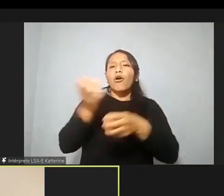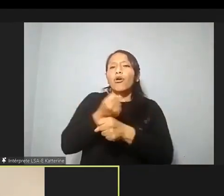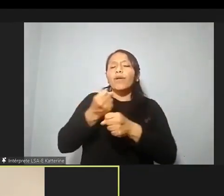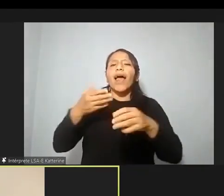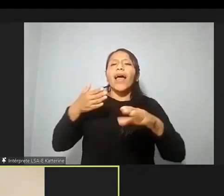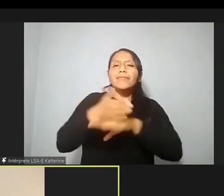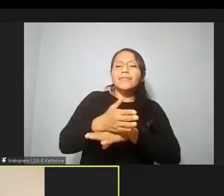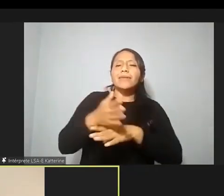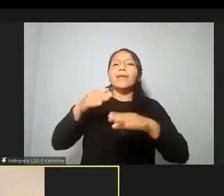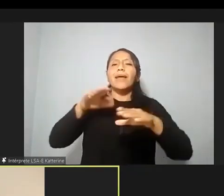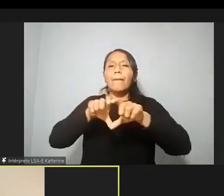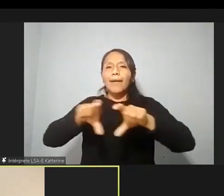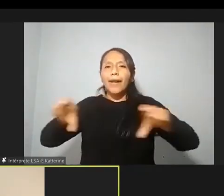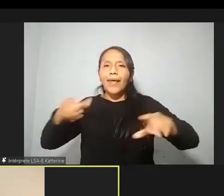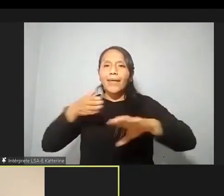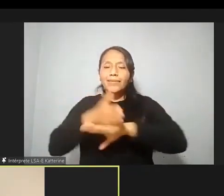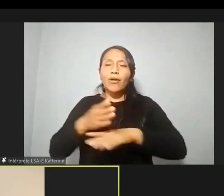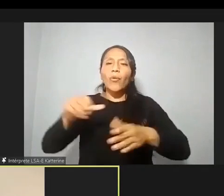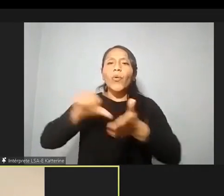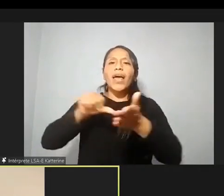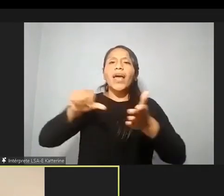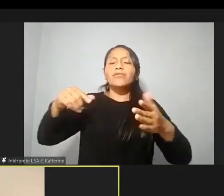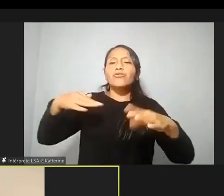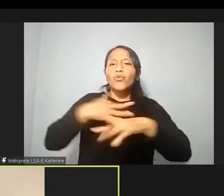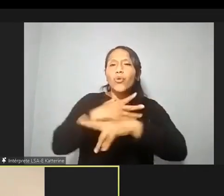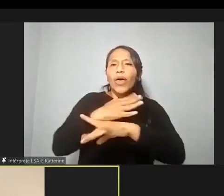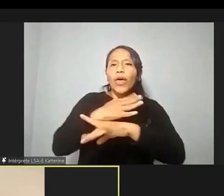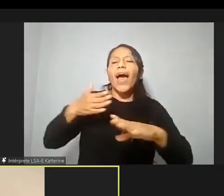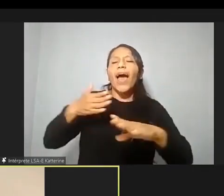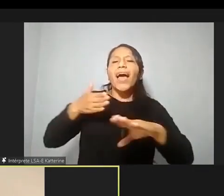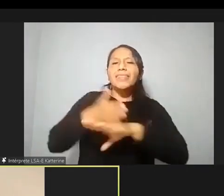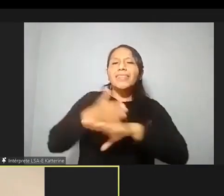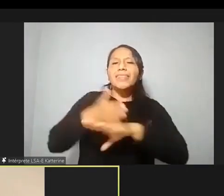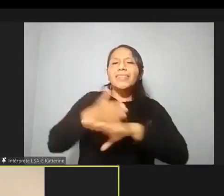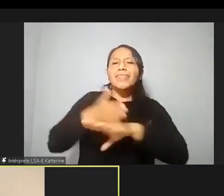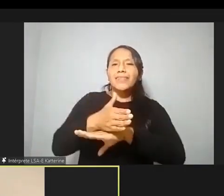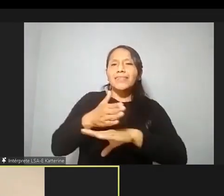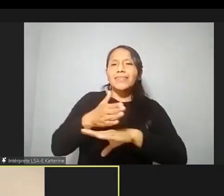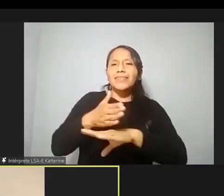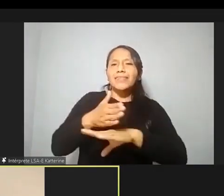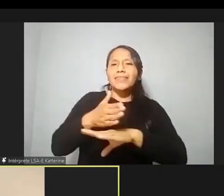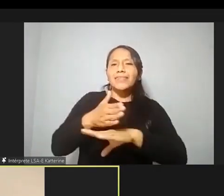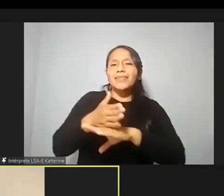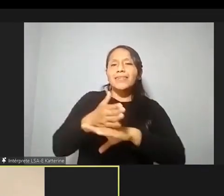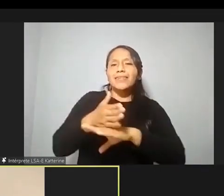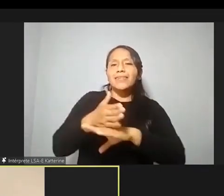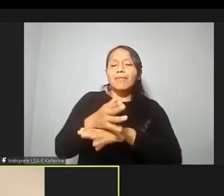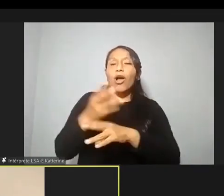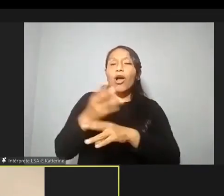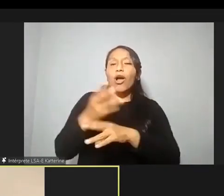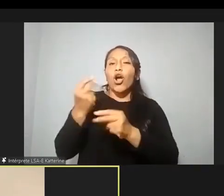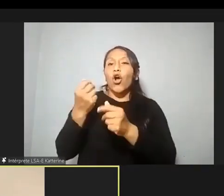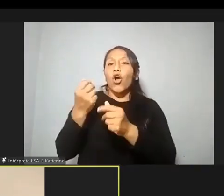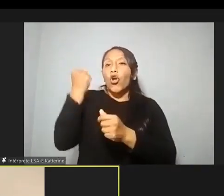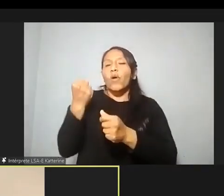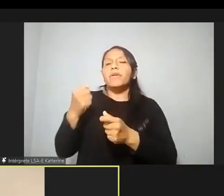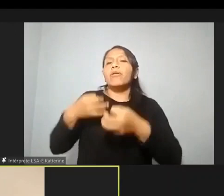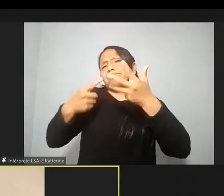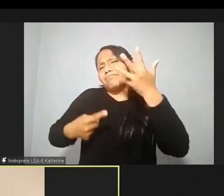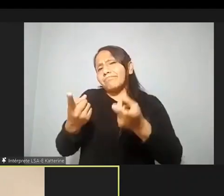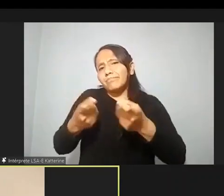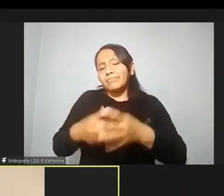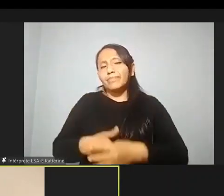accesibles, con una ciudad accesible, con un sustento económico y con tantas otras